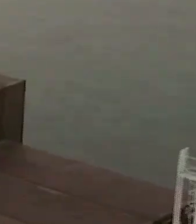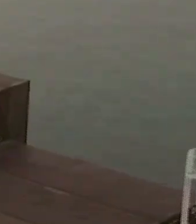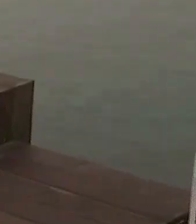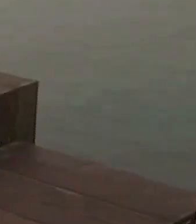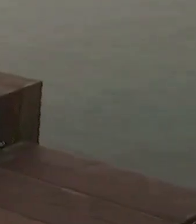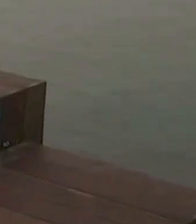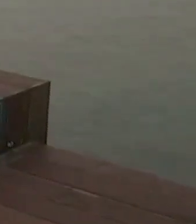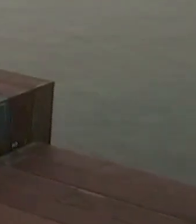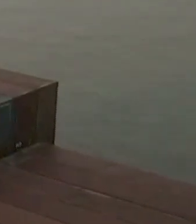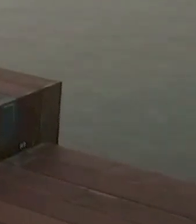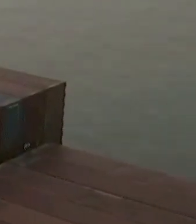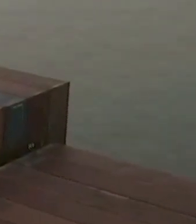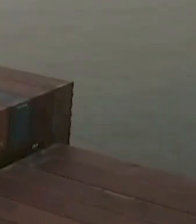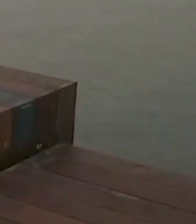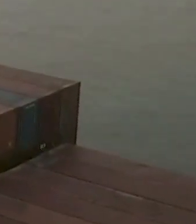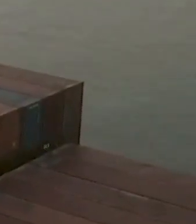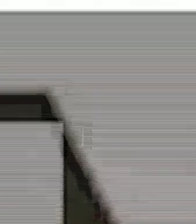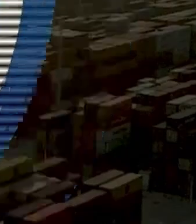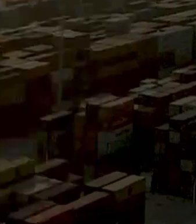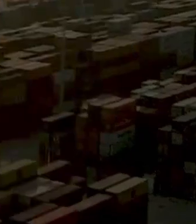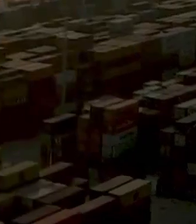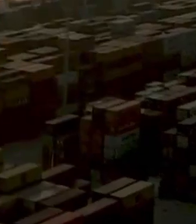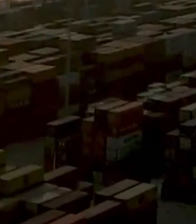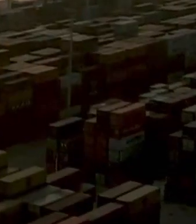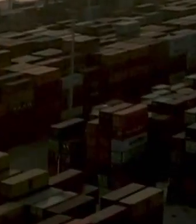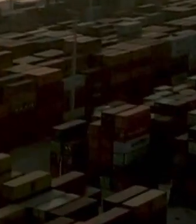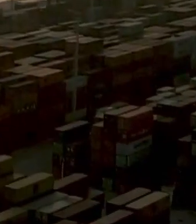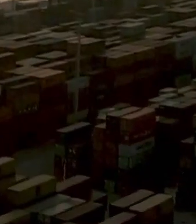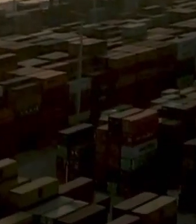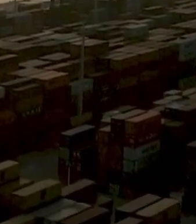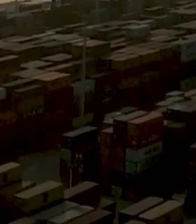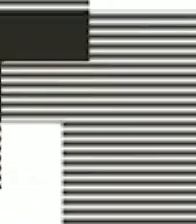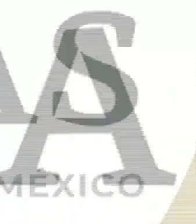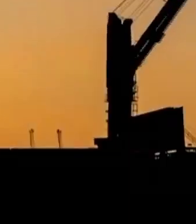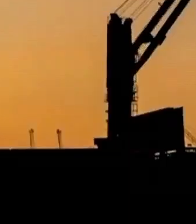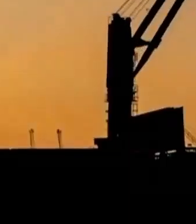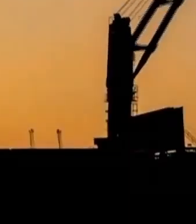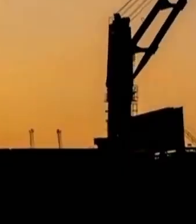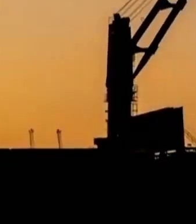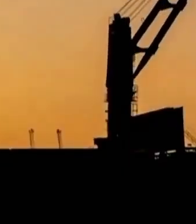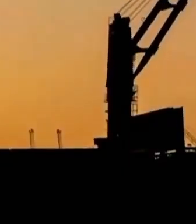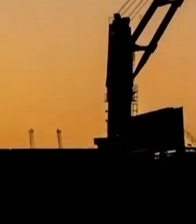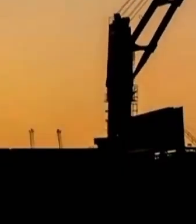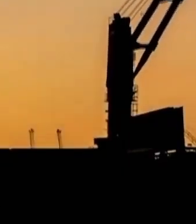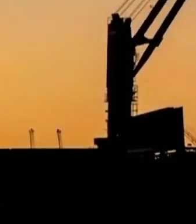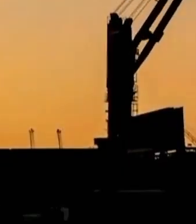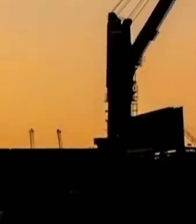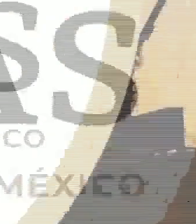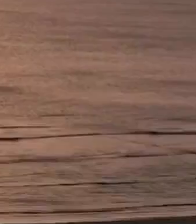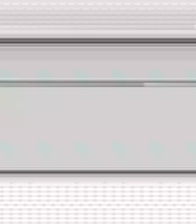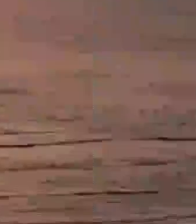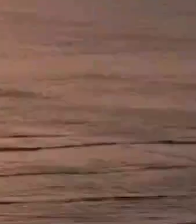Desde el inicio de la administración de la presidenta Claudia Sheinbaum, el Servicio de Administración Tributaria, SAT, y la Agencia Nacional de Aduanas